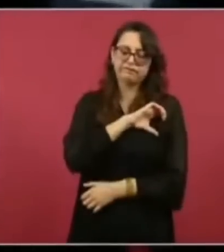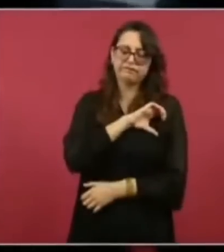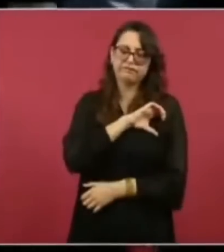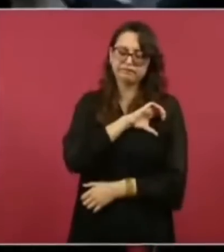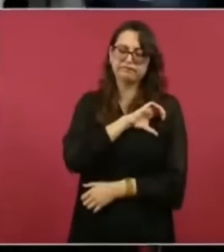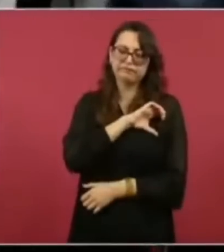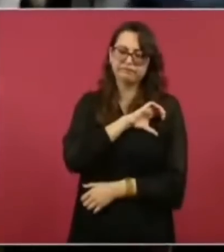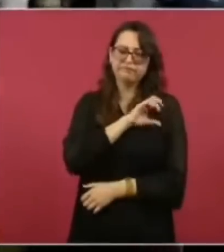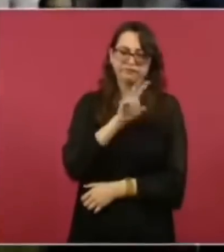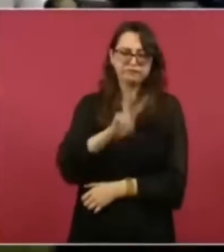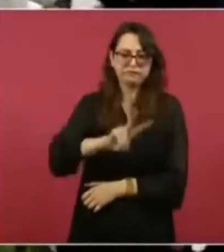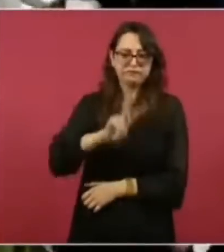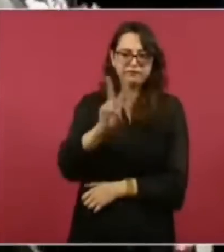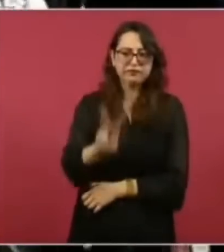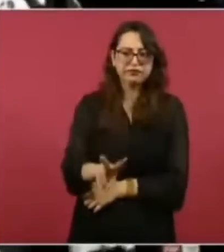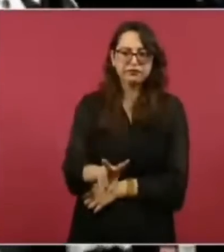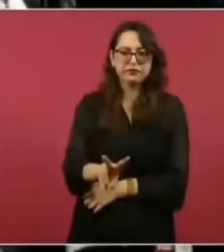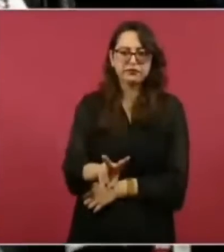corazón.